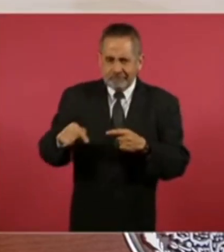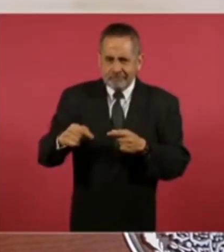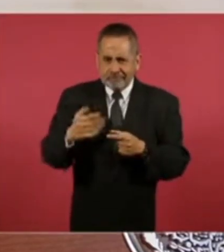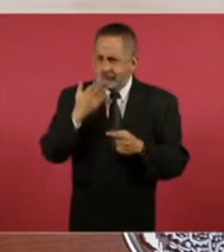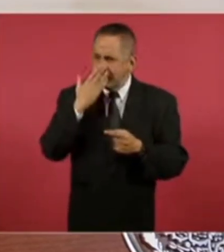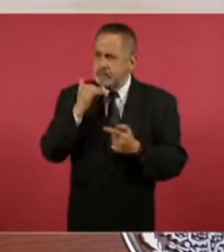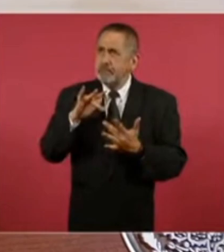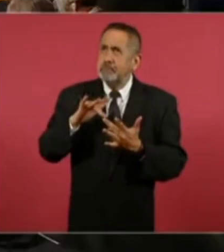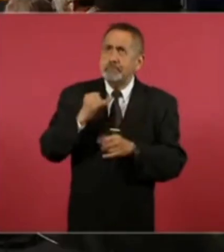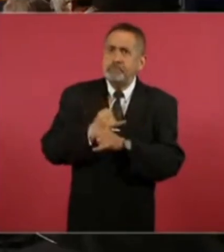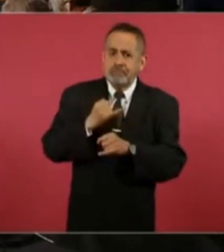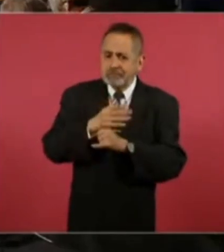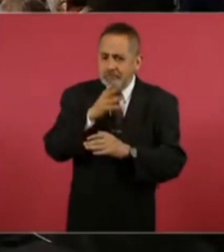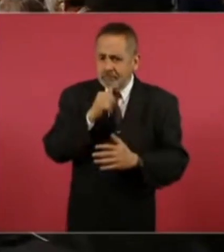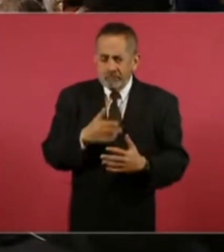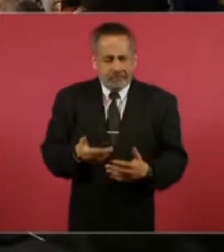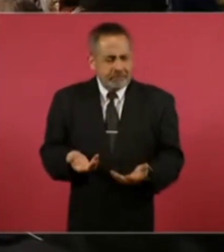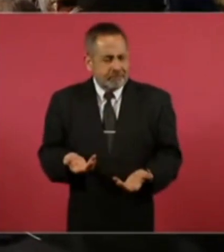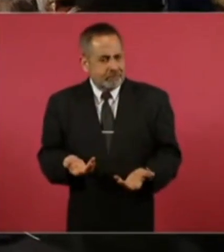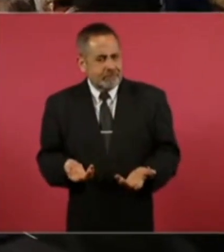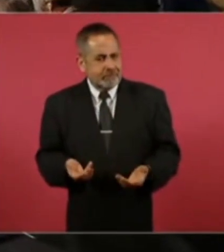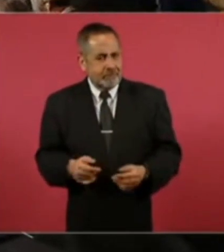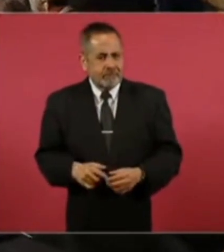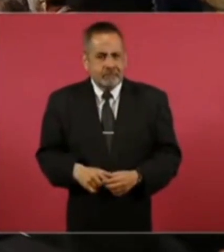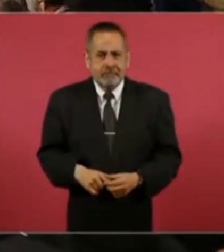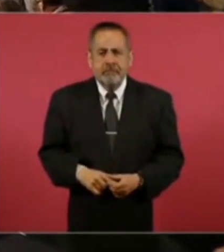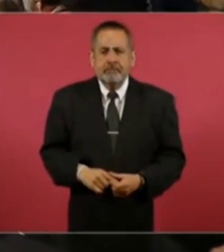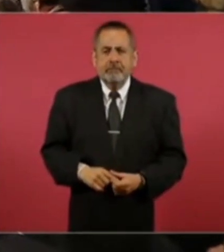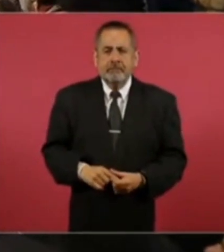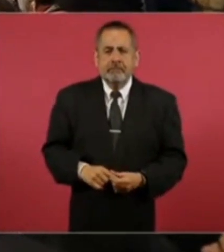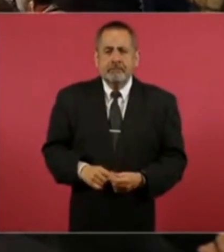Estamos hablando, estamos